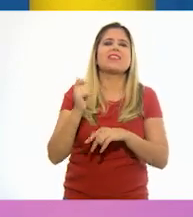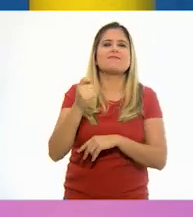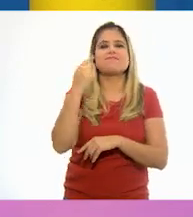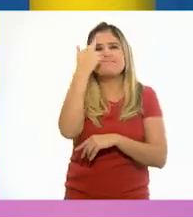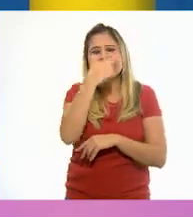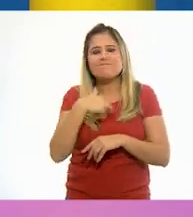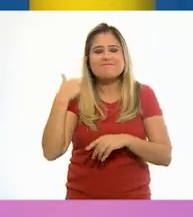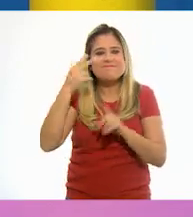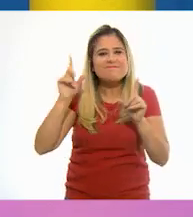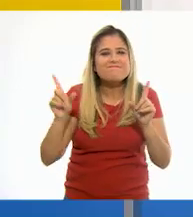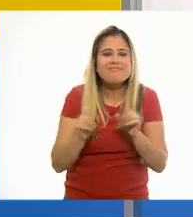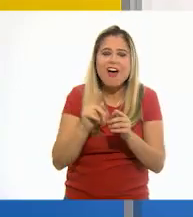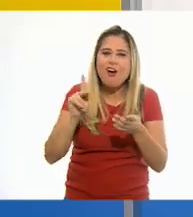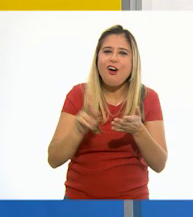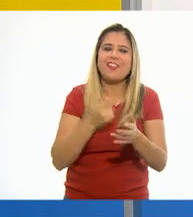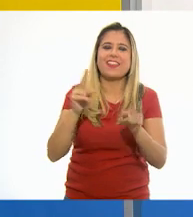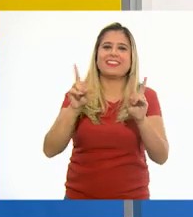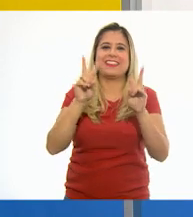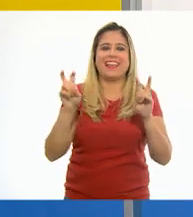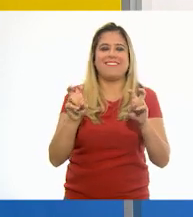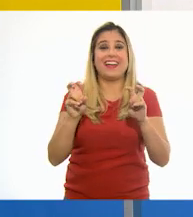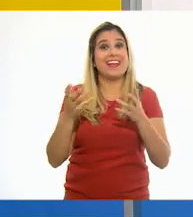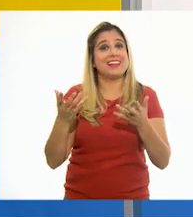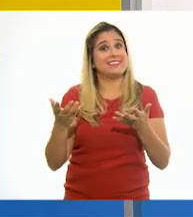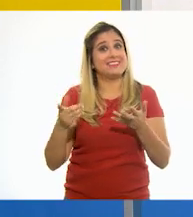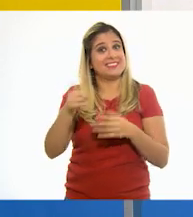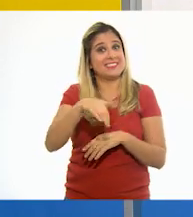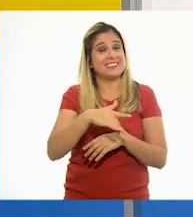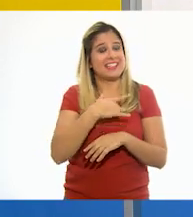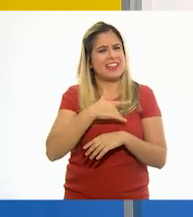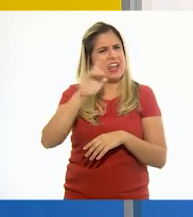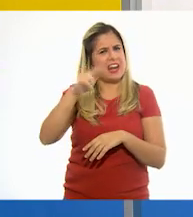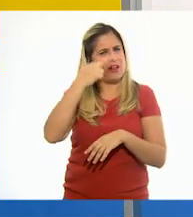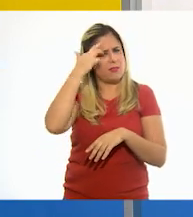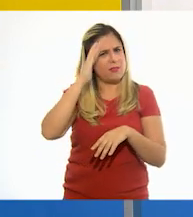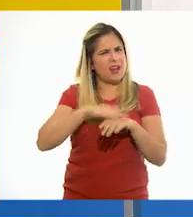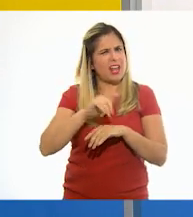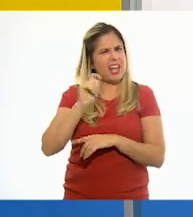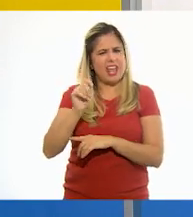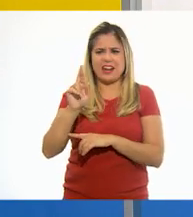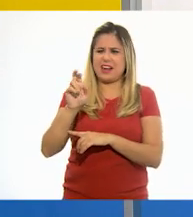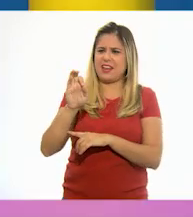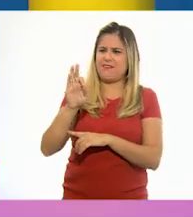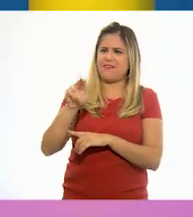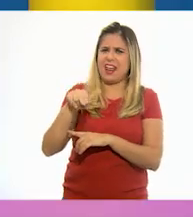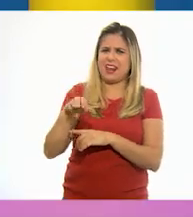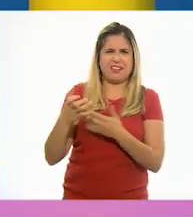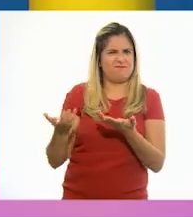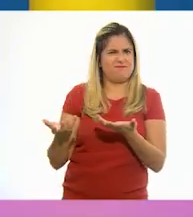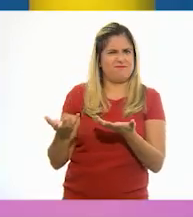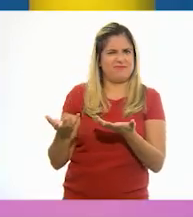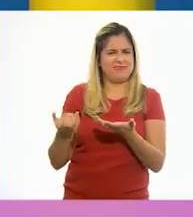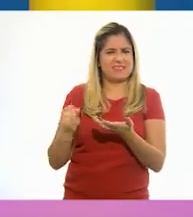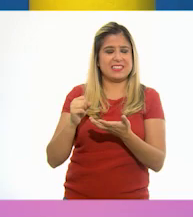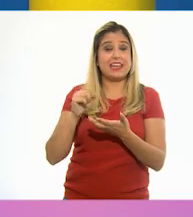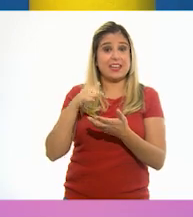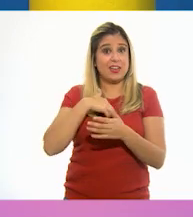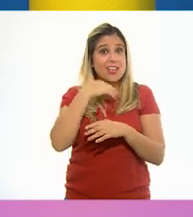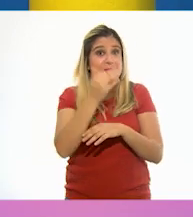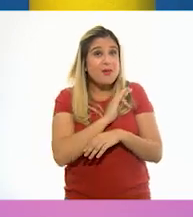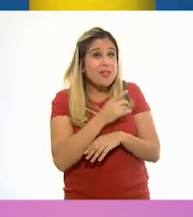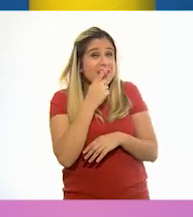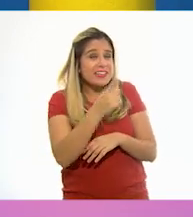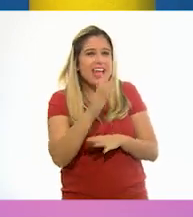tema. Pues, ¿qué les parece si empezamos por recordar qué son los refranes? ¿Ya? ¿Yo puedo decir algo?